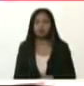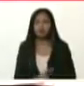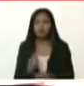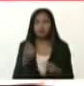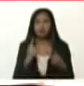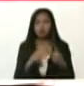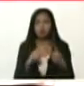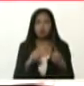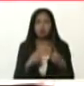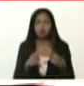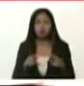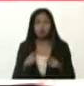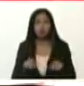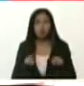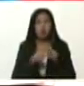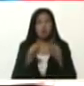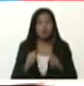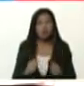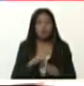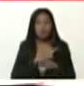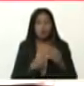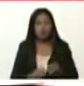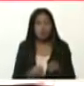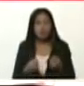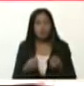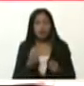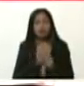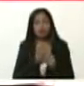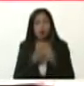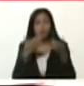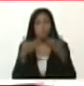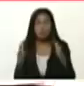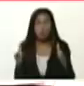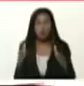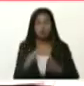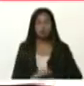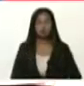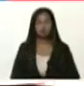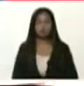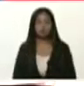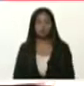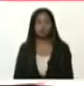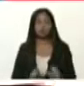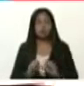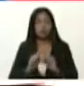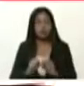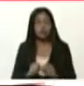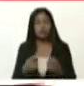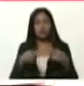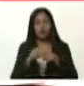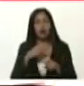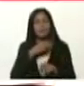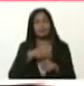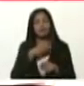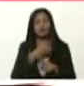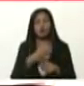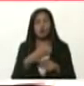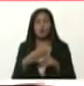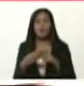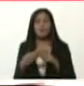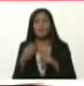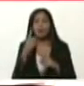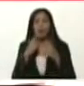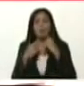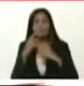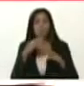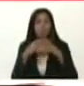área: seguir fortaleciendo las obras públicas, seguir fortaleciendo Barrio Nuevo, Barrio Tricolor. Y